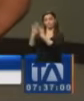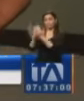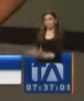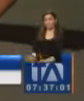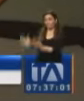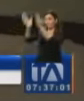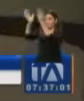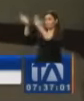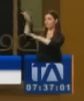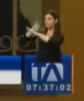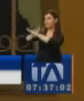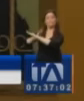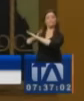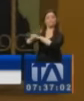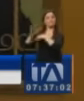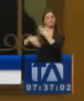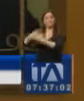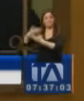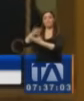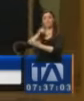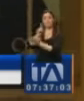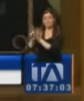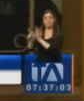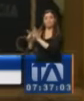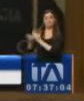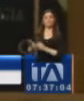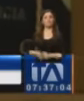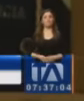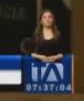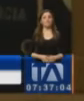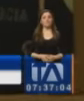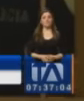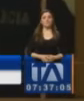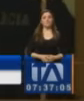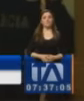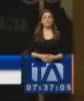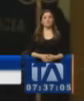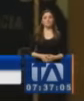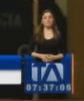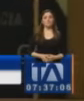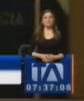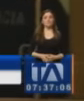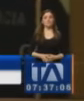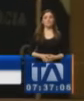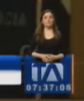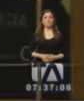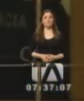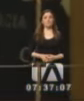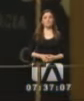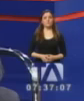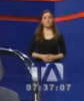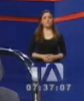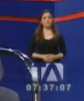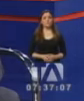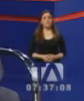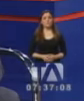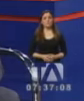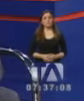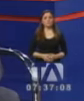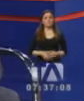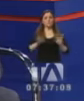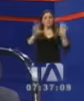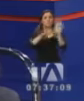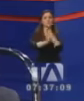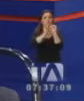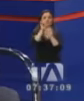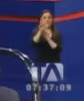de flagrancia para la formulación de cargos. Con cámaras de David de la Torre, Fernanda Ceballos, 24 horas. 7 de la